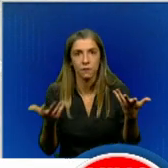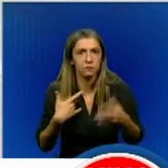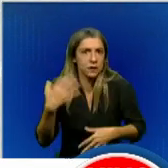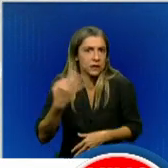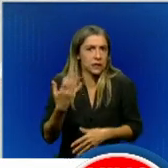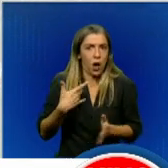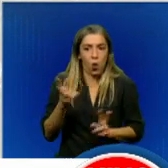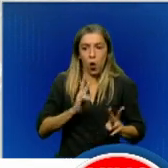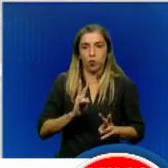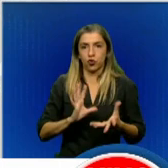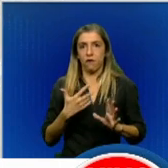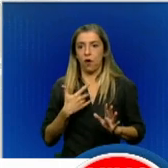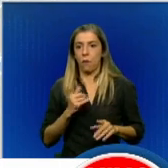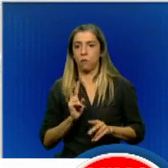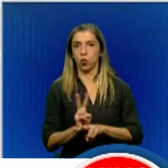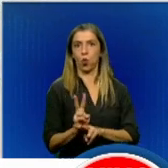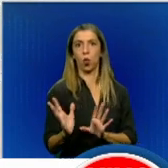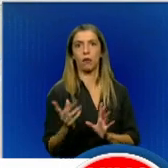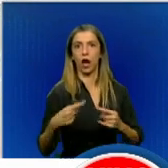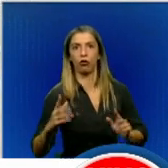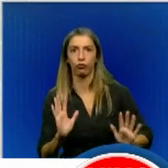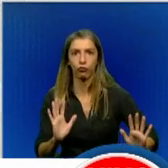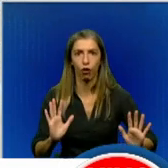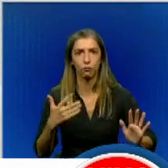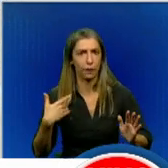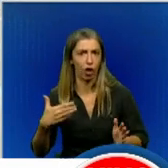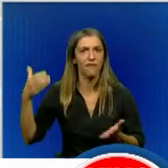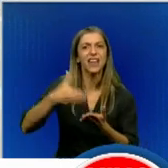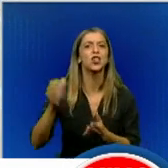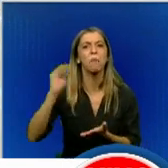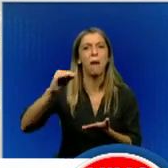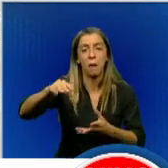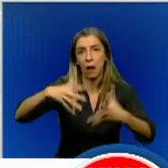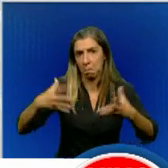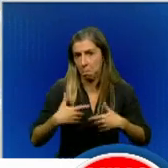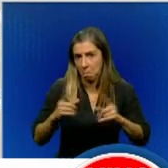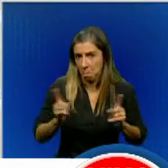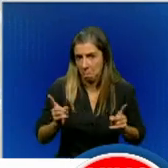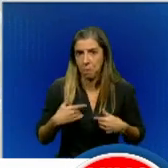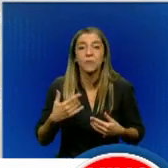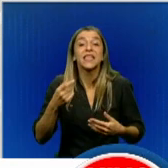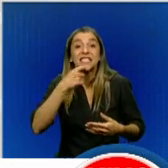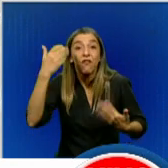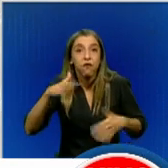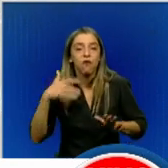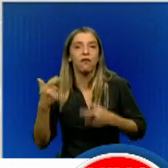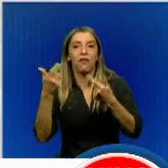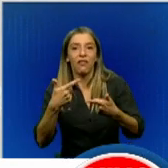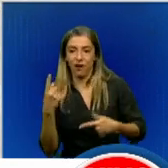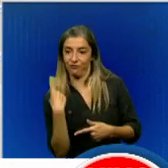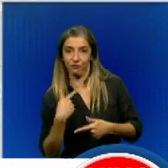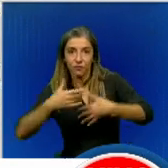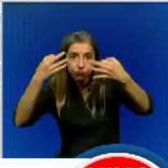tratan de evitar poner en riesgo lo que puedan poner en riesgo si tuvieran un panorama con mayores certezas por eso digo señor